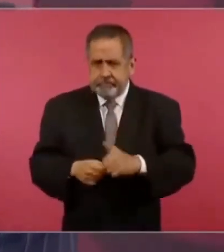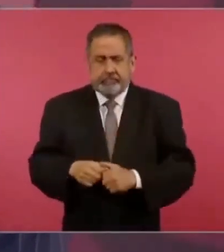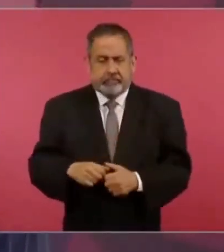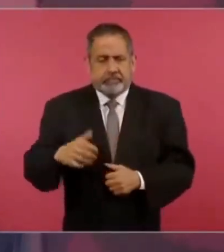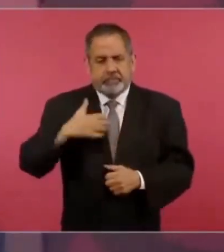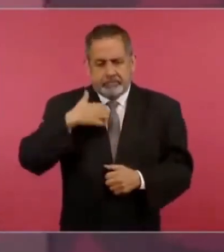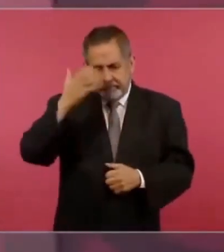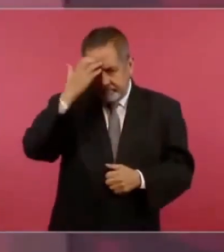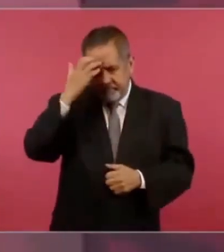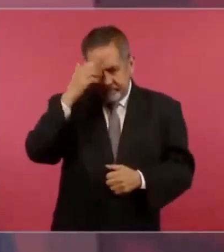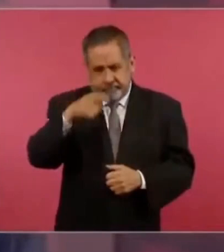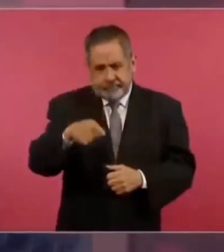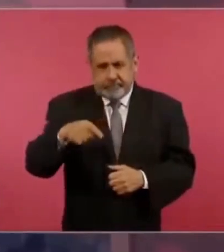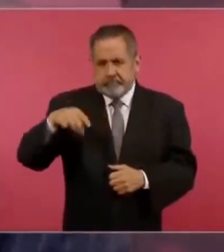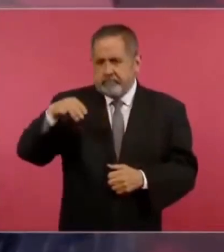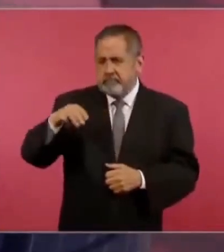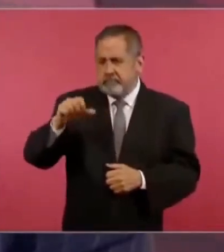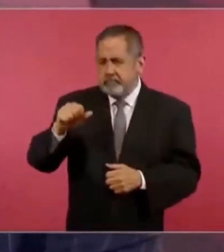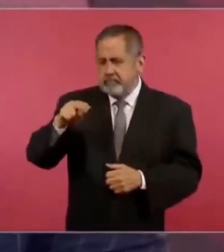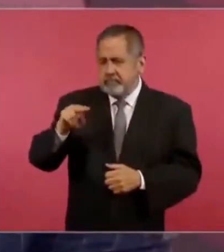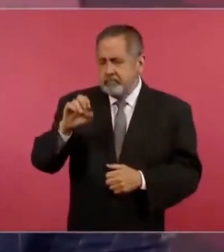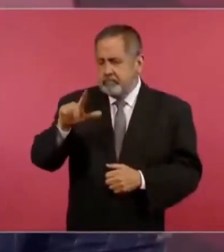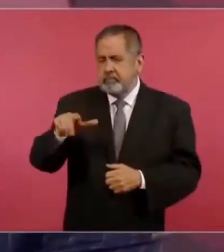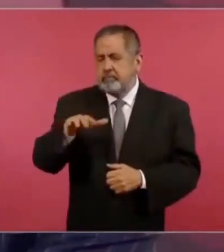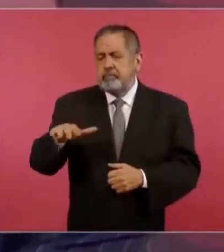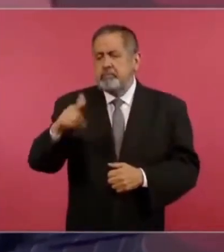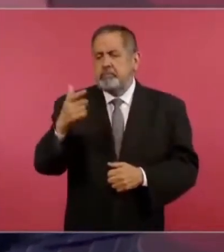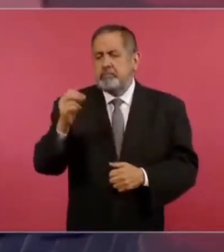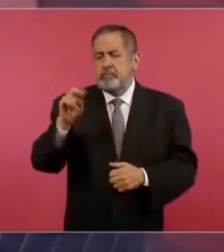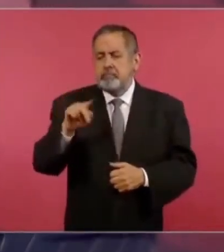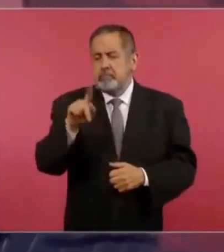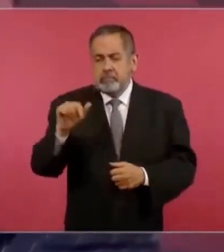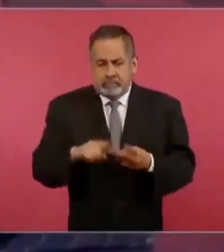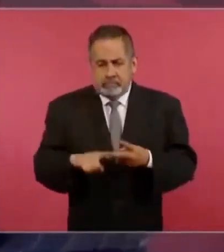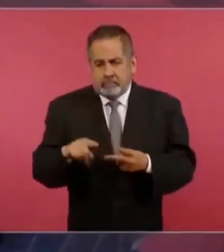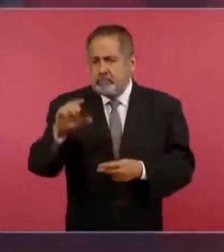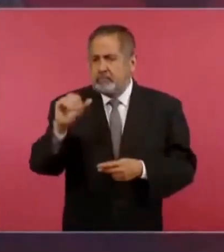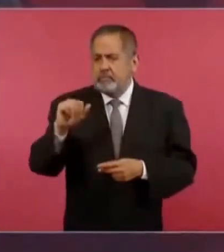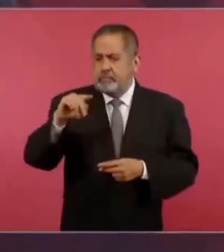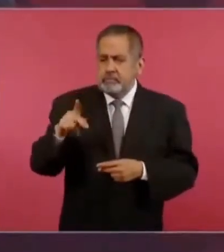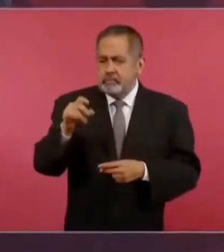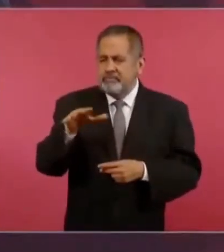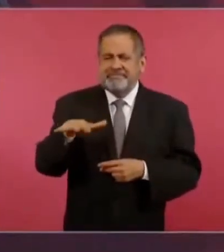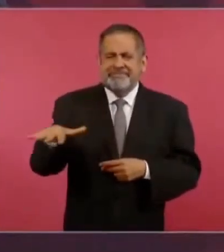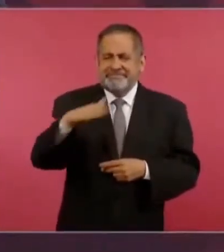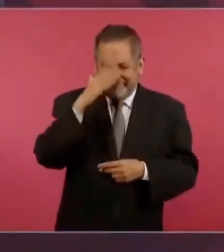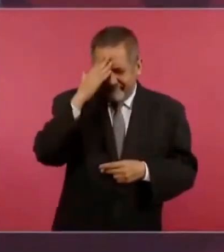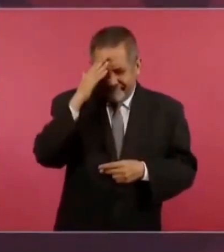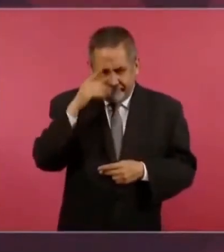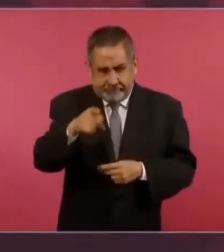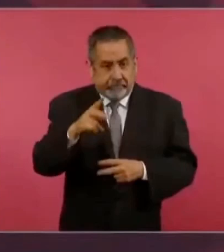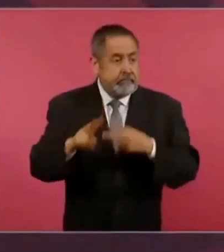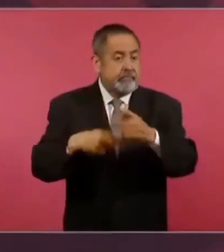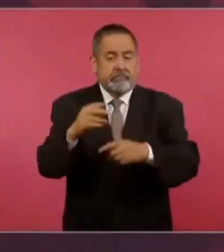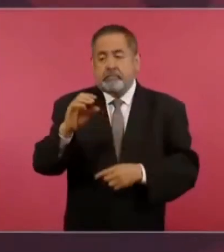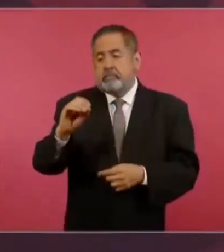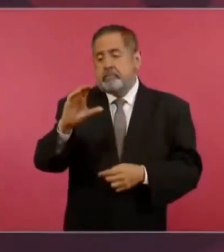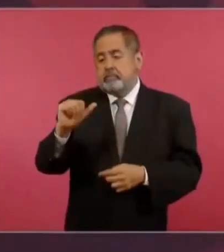Conozco Manuel González, conozco Ocampo. Cuando vayan a Ocampo,